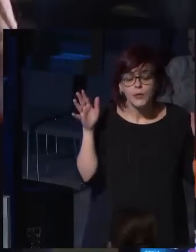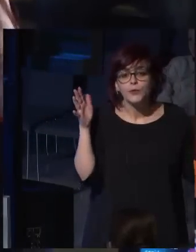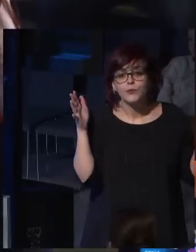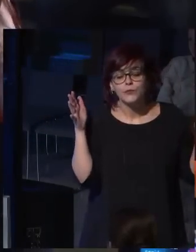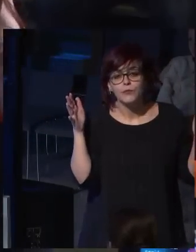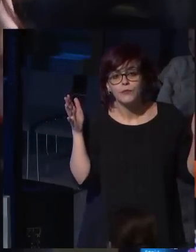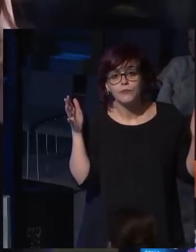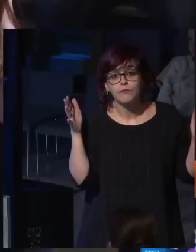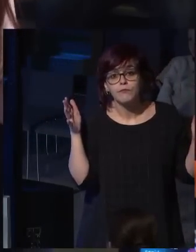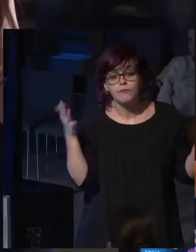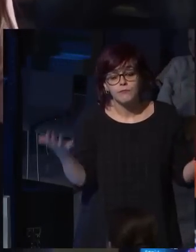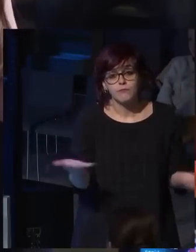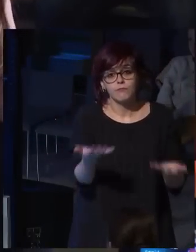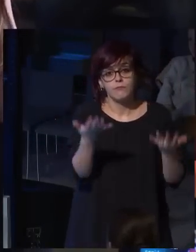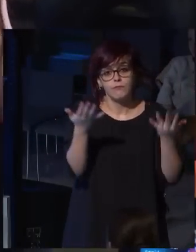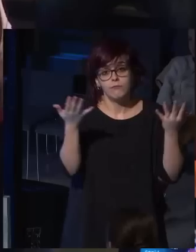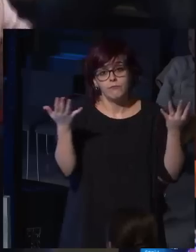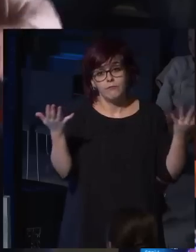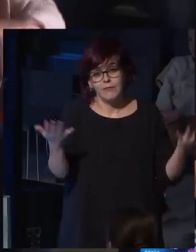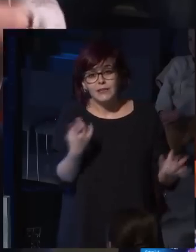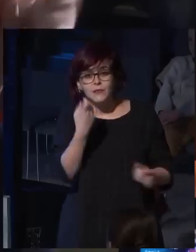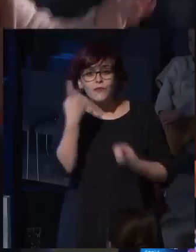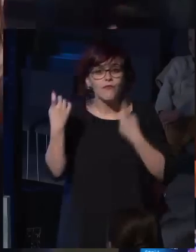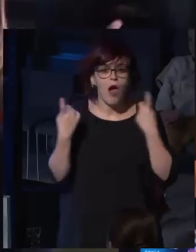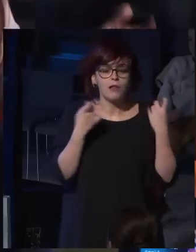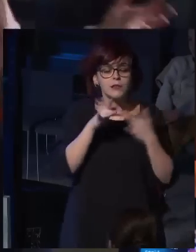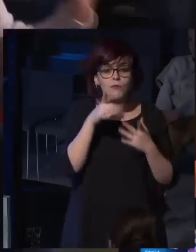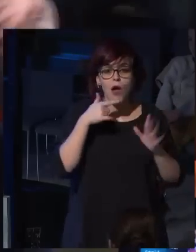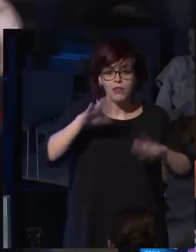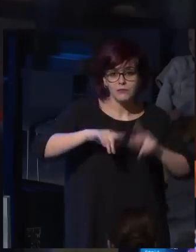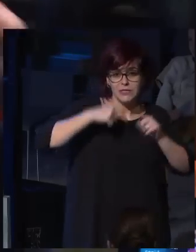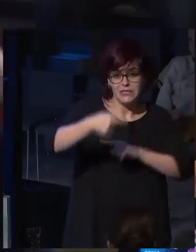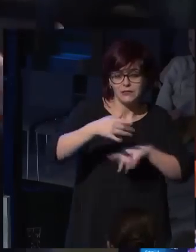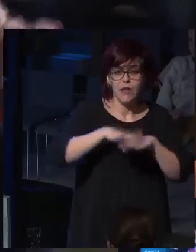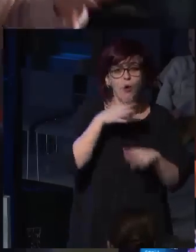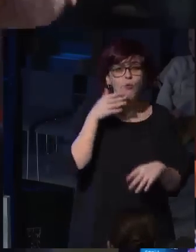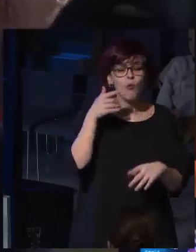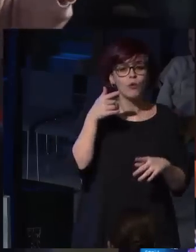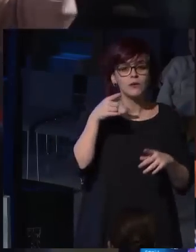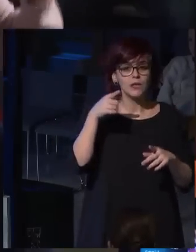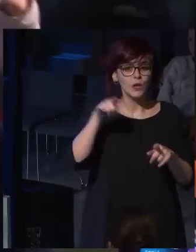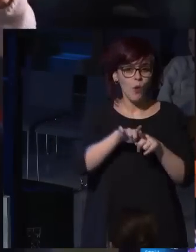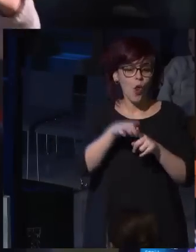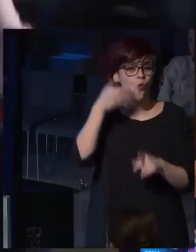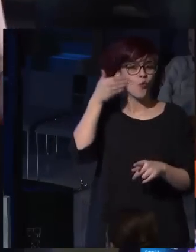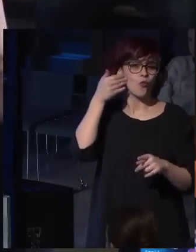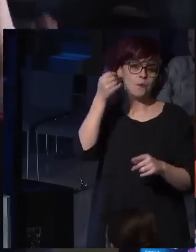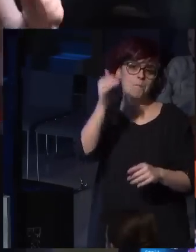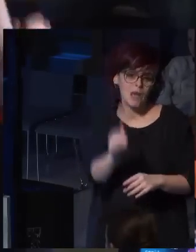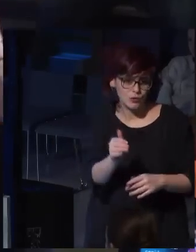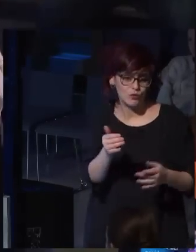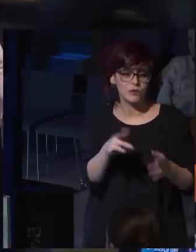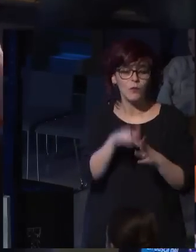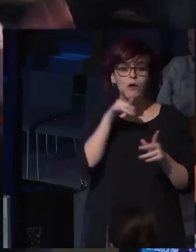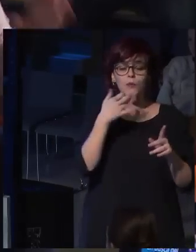Y claro, entonces, ahí teníamos un poco el sacarlo tanto después cuando ya no estás tan orgulloso de cómo son... O sea, es exactamente lo que ha dicho